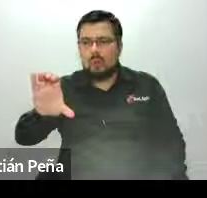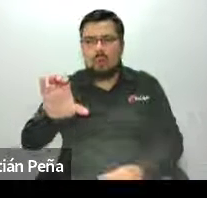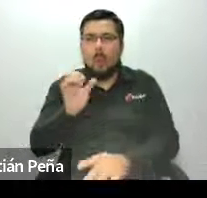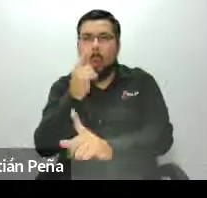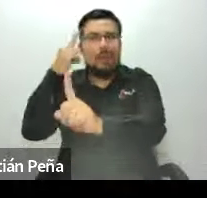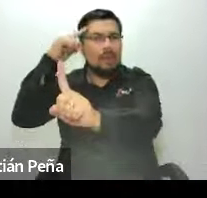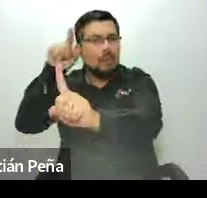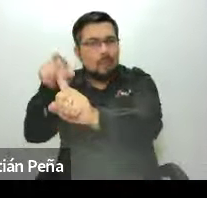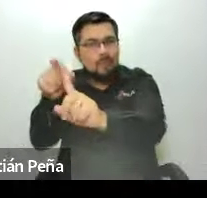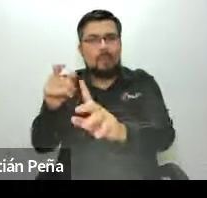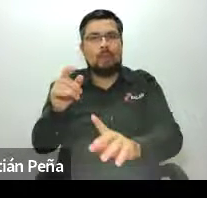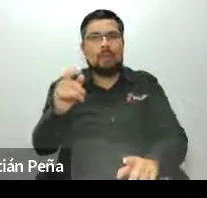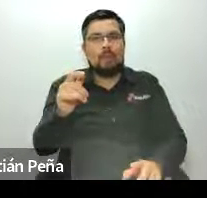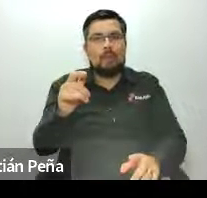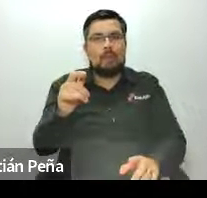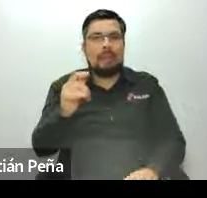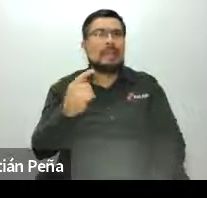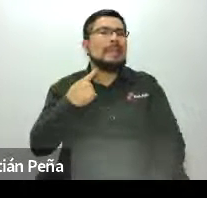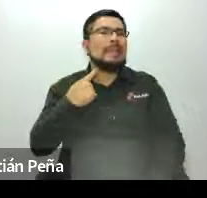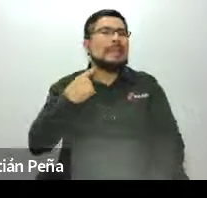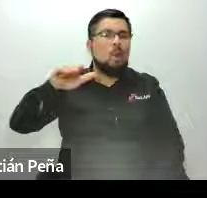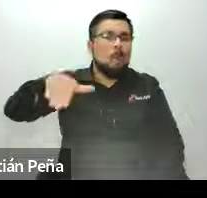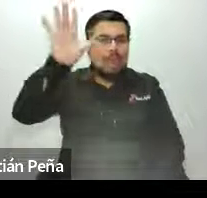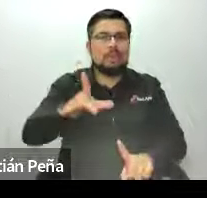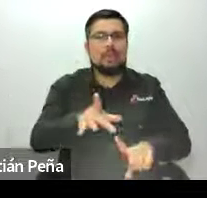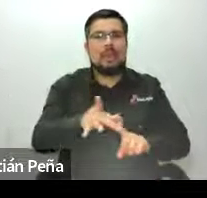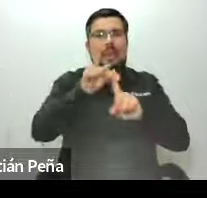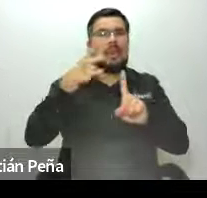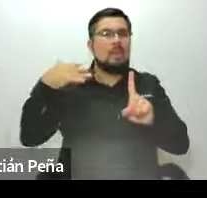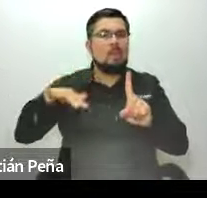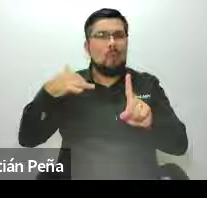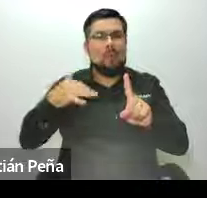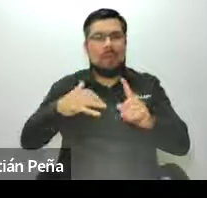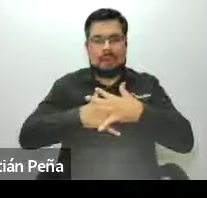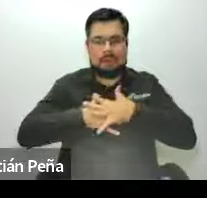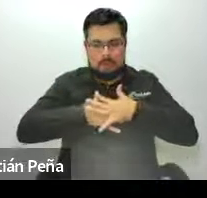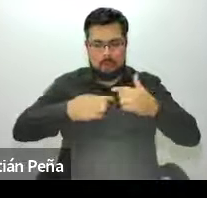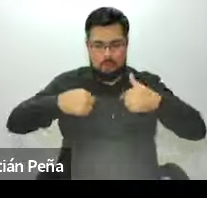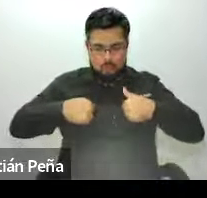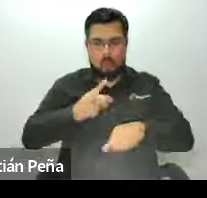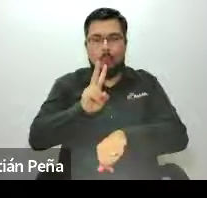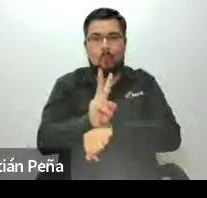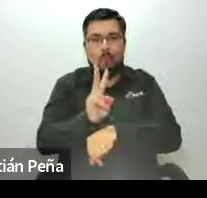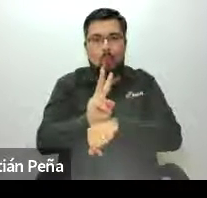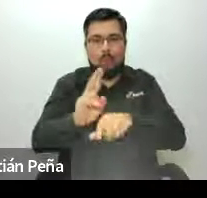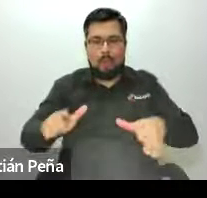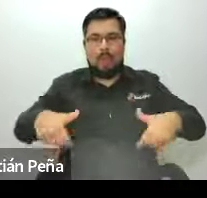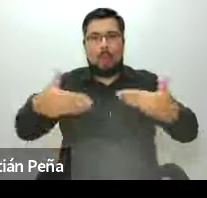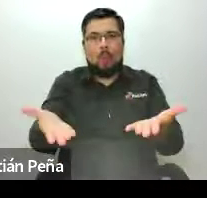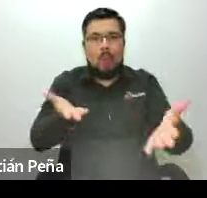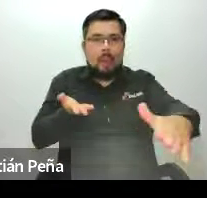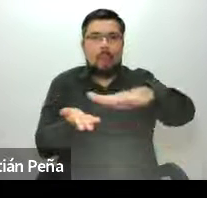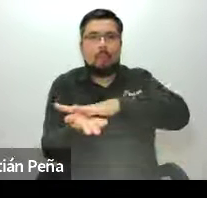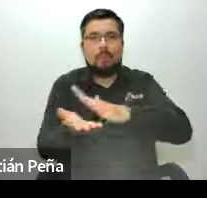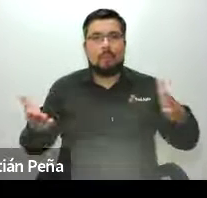que es lo más relevante y pertinente en el sentido que yo le voy a dar como docente a esta propuesta. Pues las progresiones de aprendizaje en